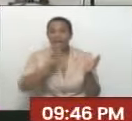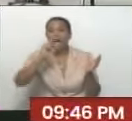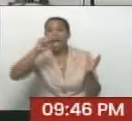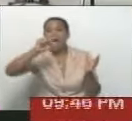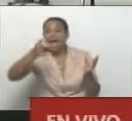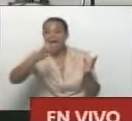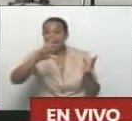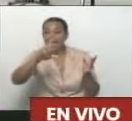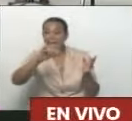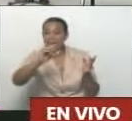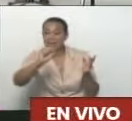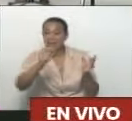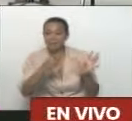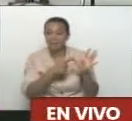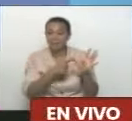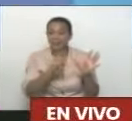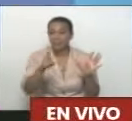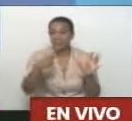Angélica Rodríguez,